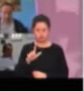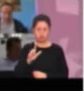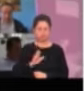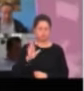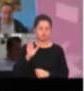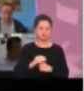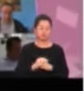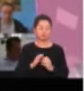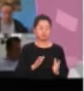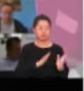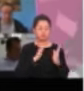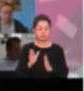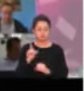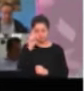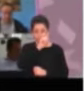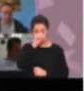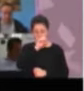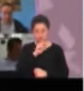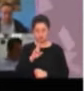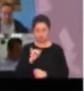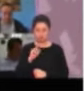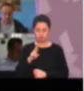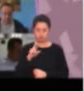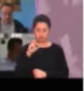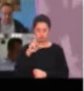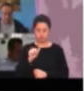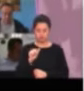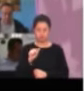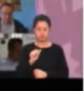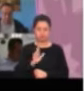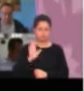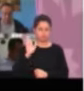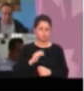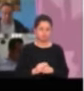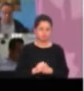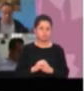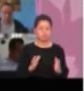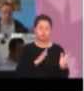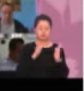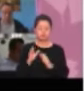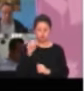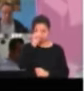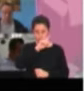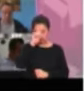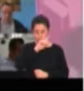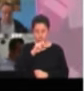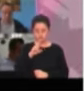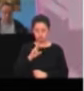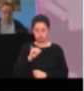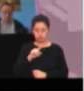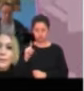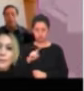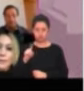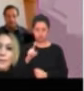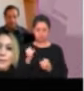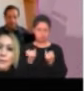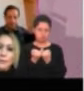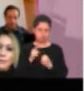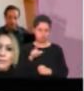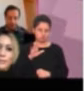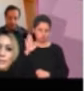desde que nació el IFE, muchas veces ha fallado en contra del PRI, y el PRI reacciona como ahora está reaccionando Morena. El IFE